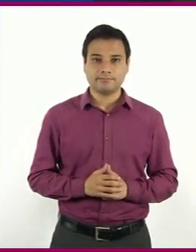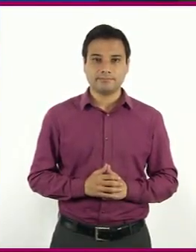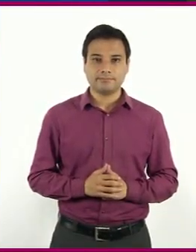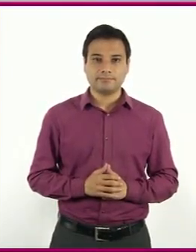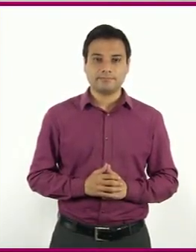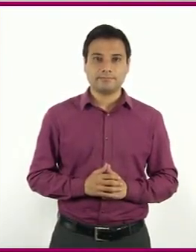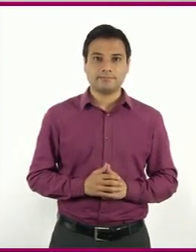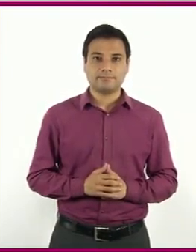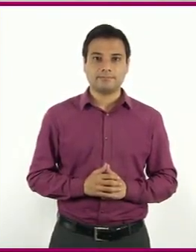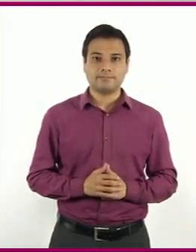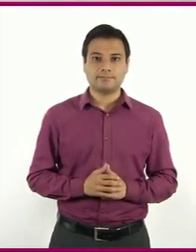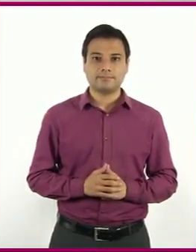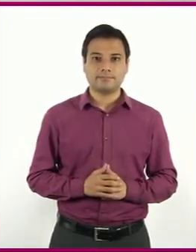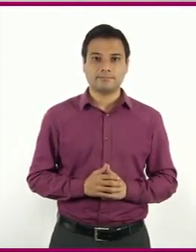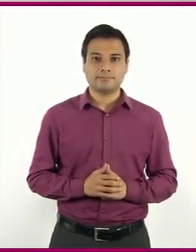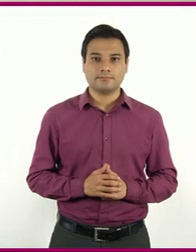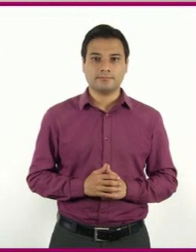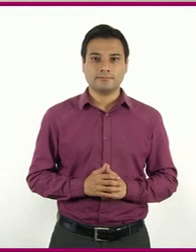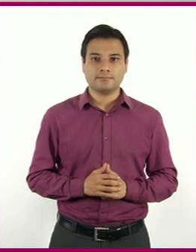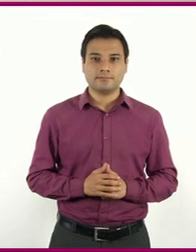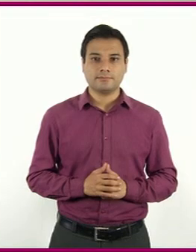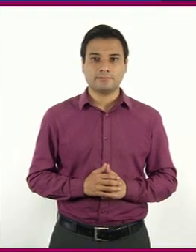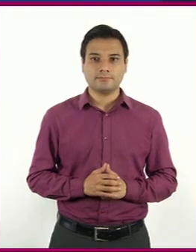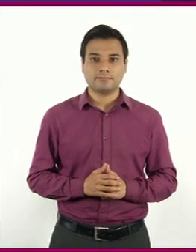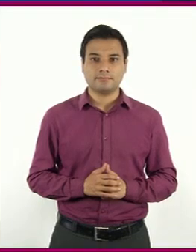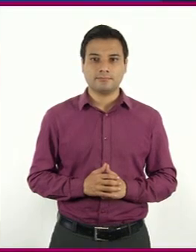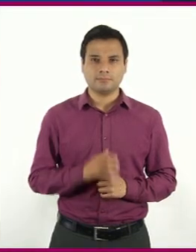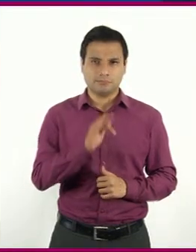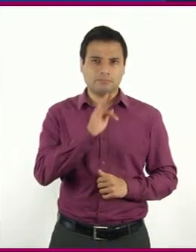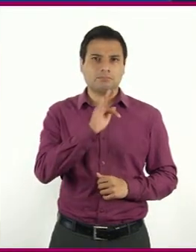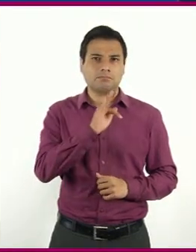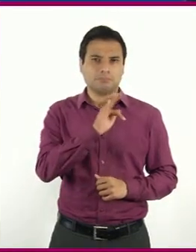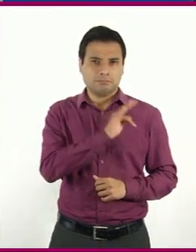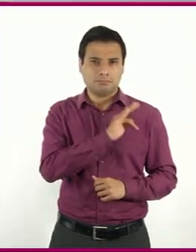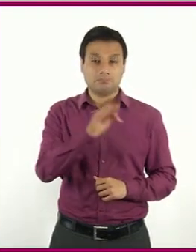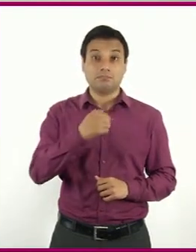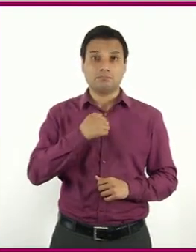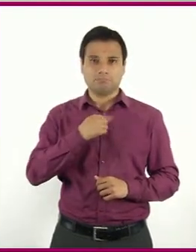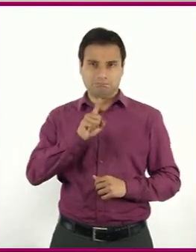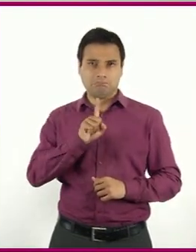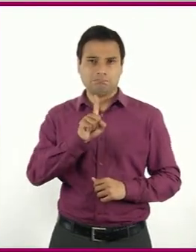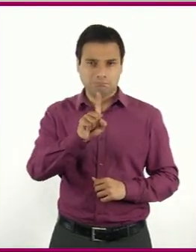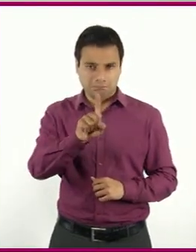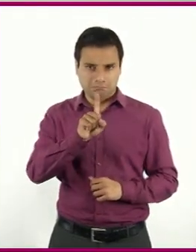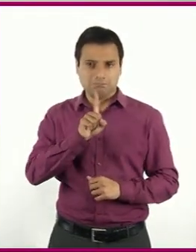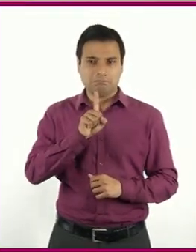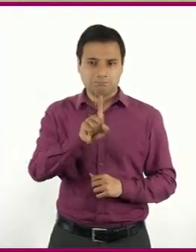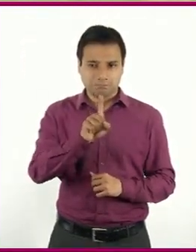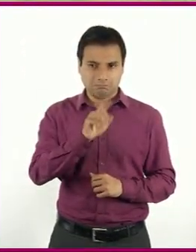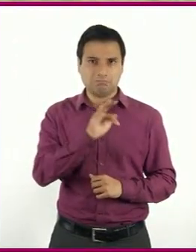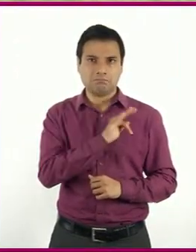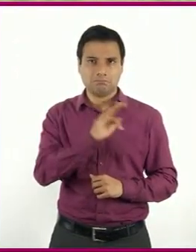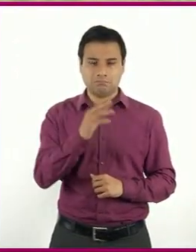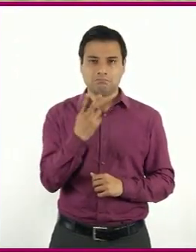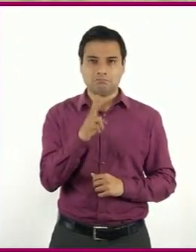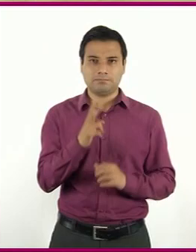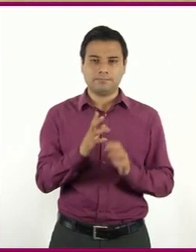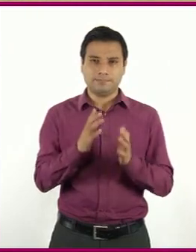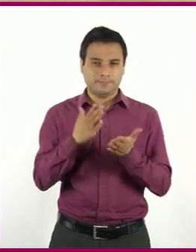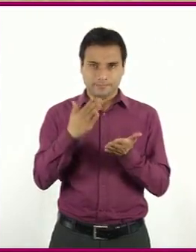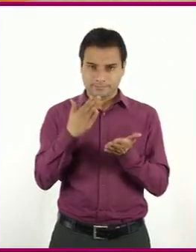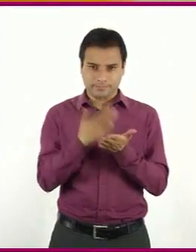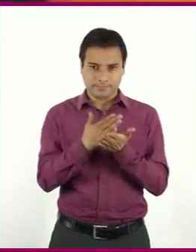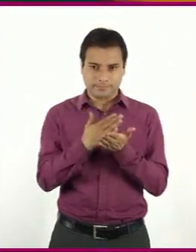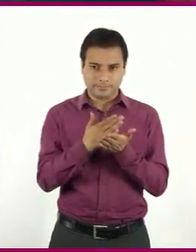Puedes atacar la pelota, si no bota tanto, puedes atacarla tú. Te puedes acercar. Perfecto. Alto. Muy